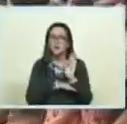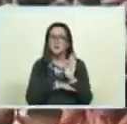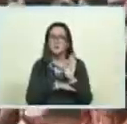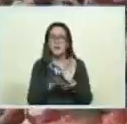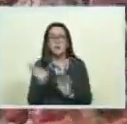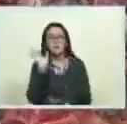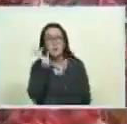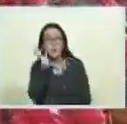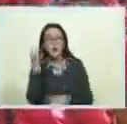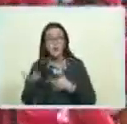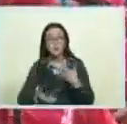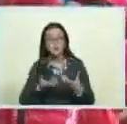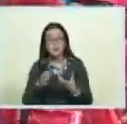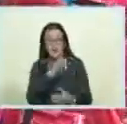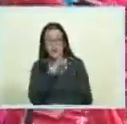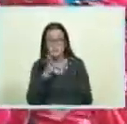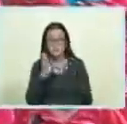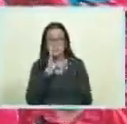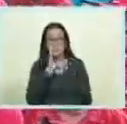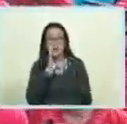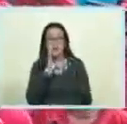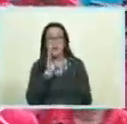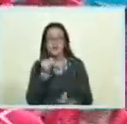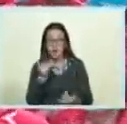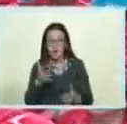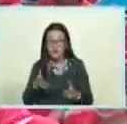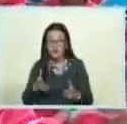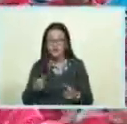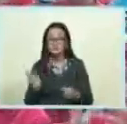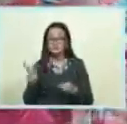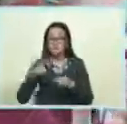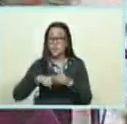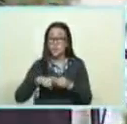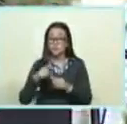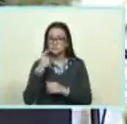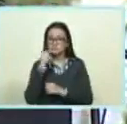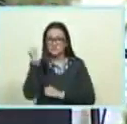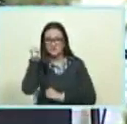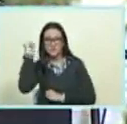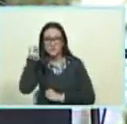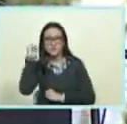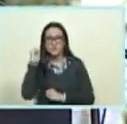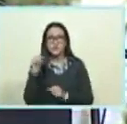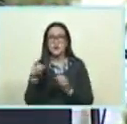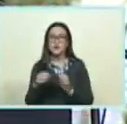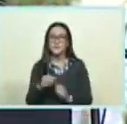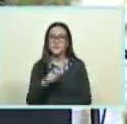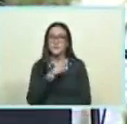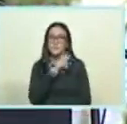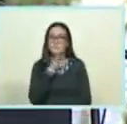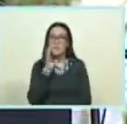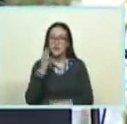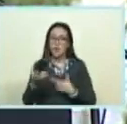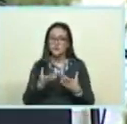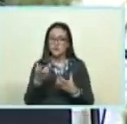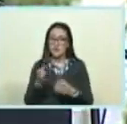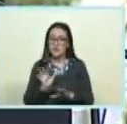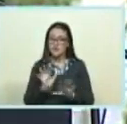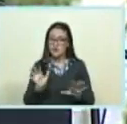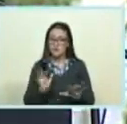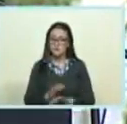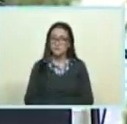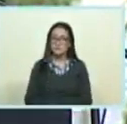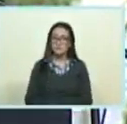de mujeres cocineras. Acaban de fundar un sindicato, las madres cocineras. Así que yo